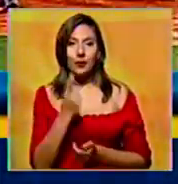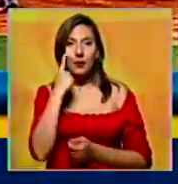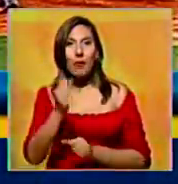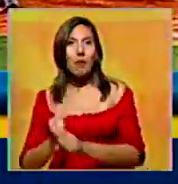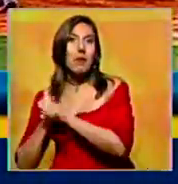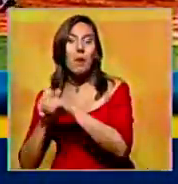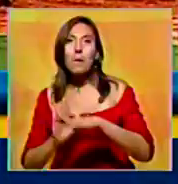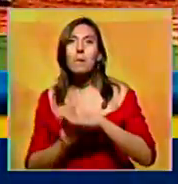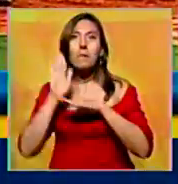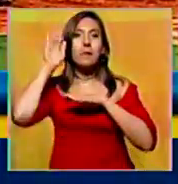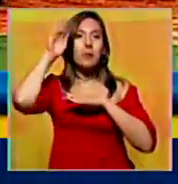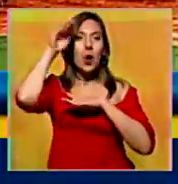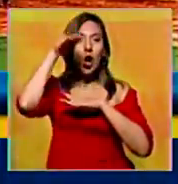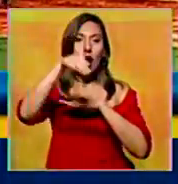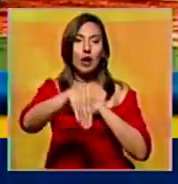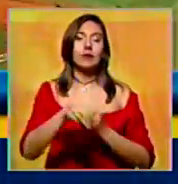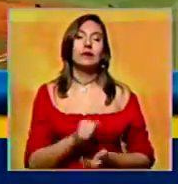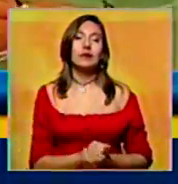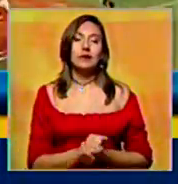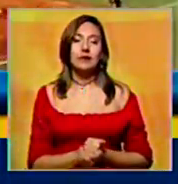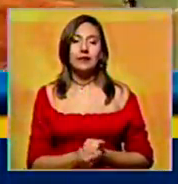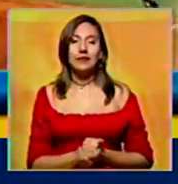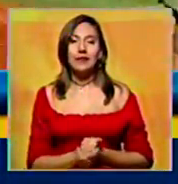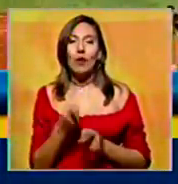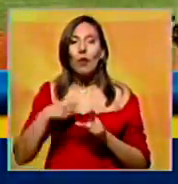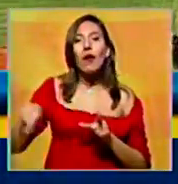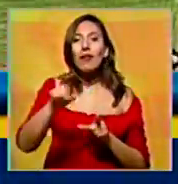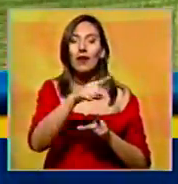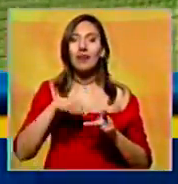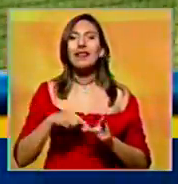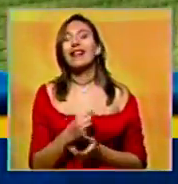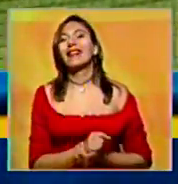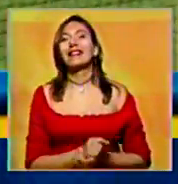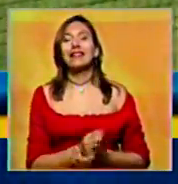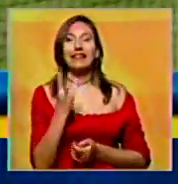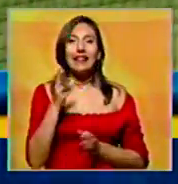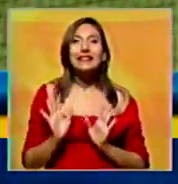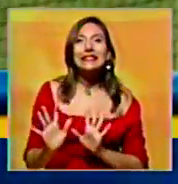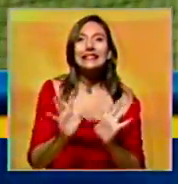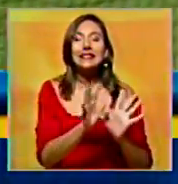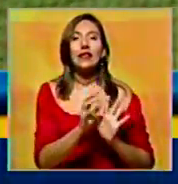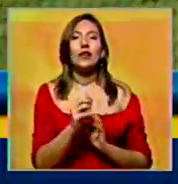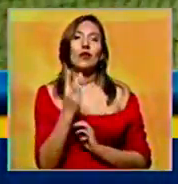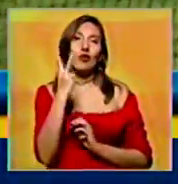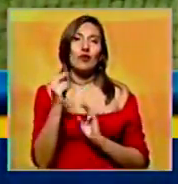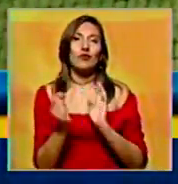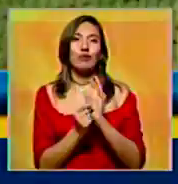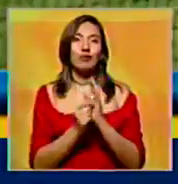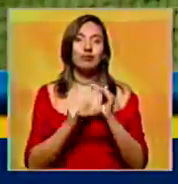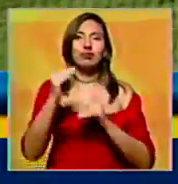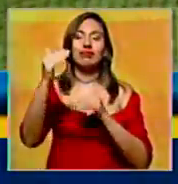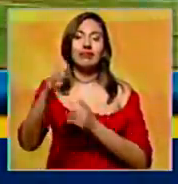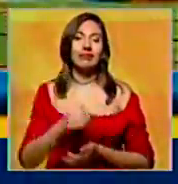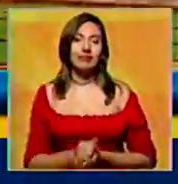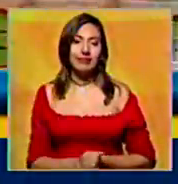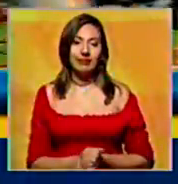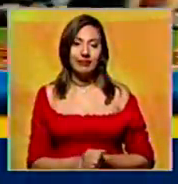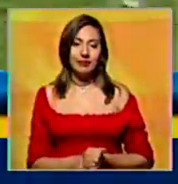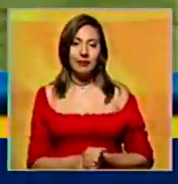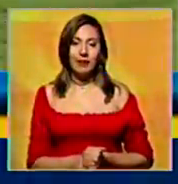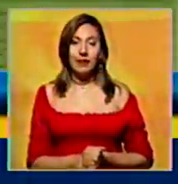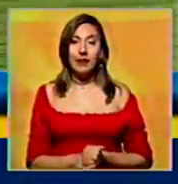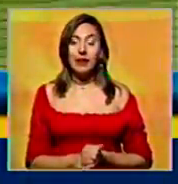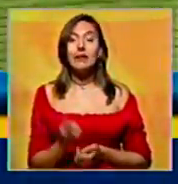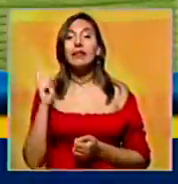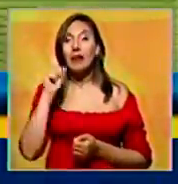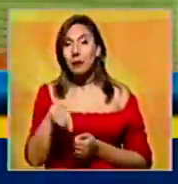a jonrón. Terminó el encuentro de 4-2 con cuadrangular, 3 remolcadas y par de anotadas. Renio Osuna también destacó con su nuevo equipo,